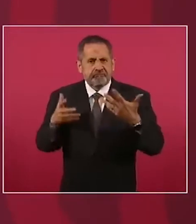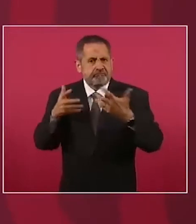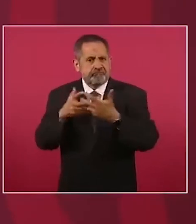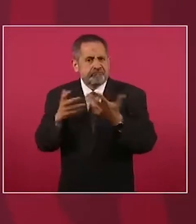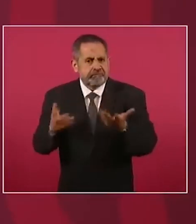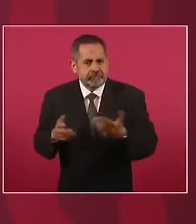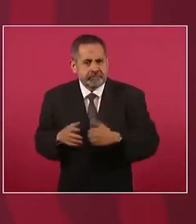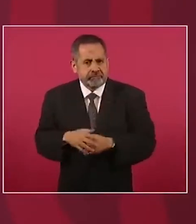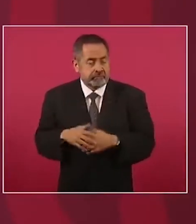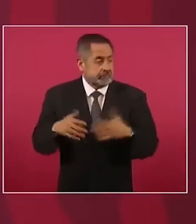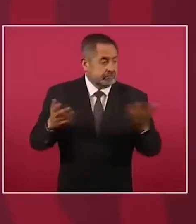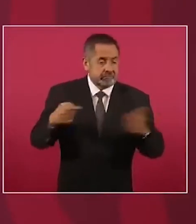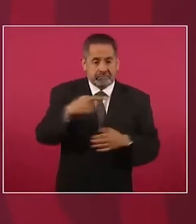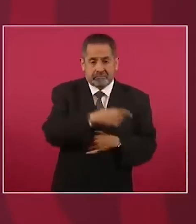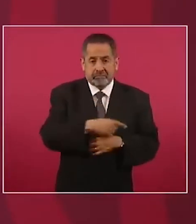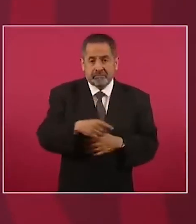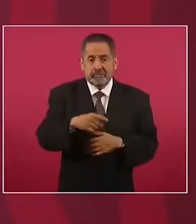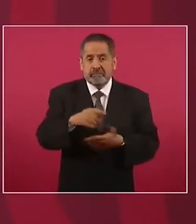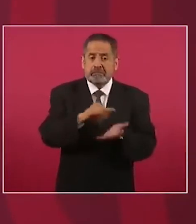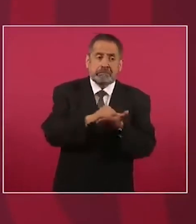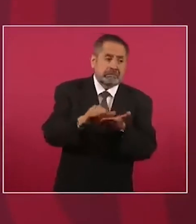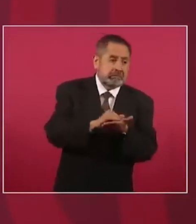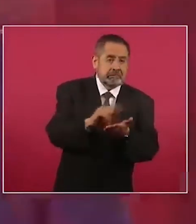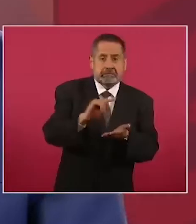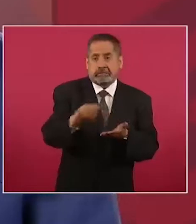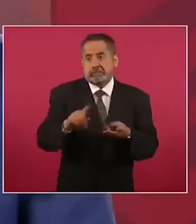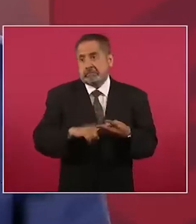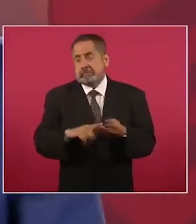que no está en que la reforma